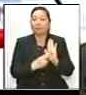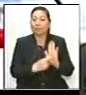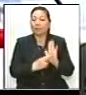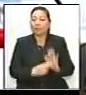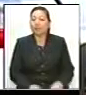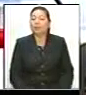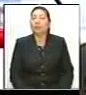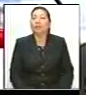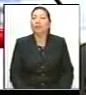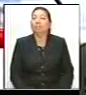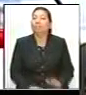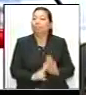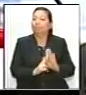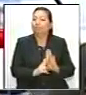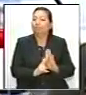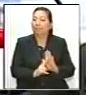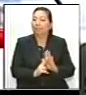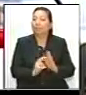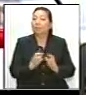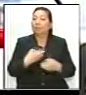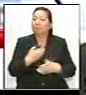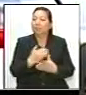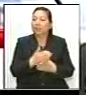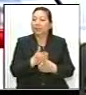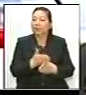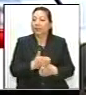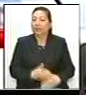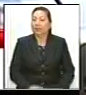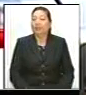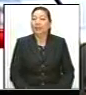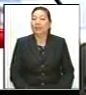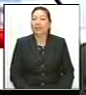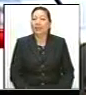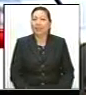representativa y de representación proporcional.